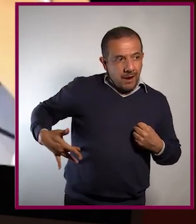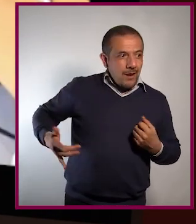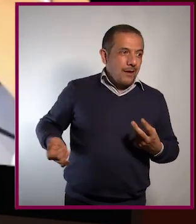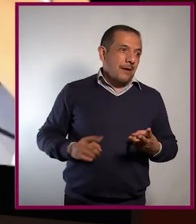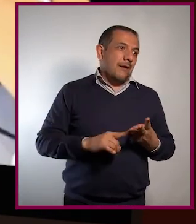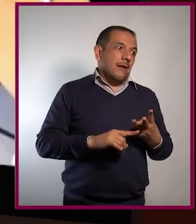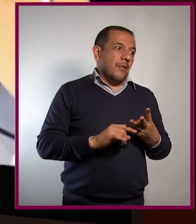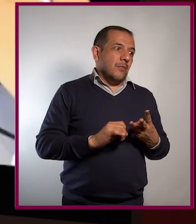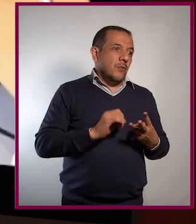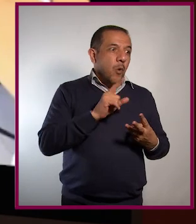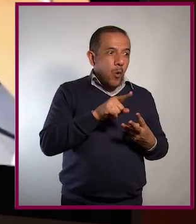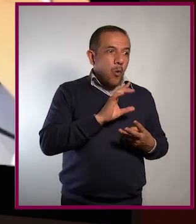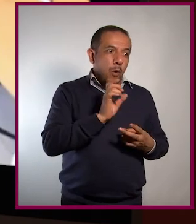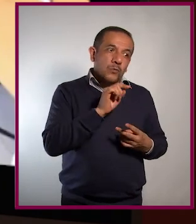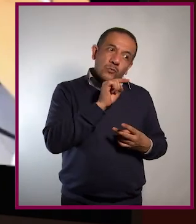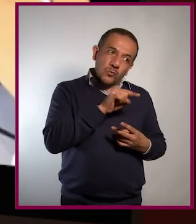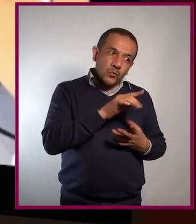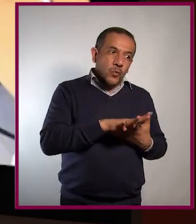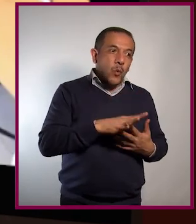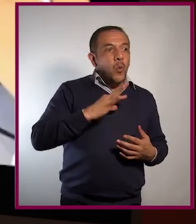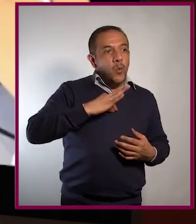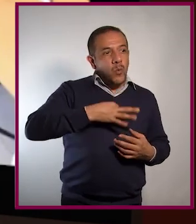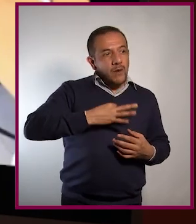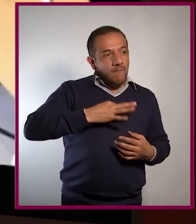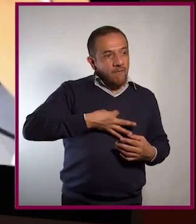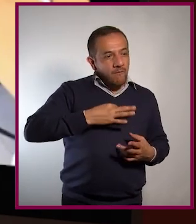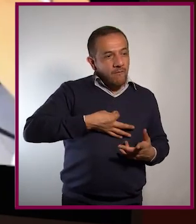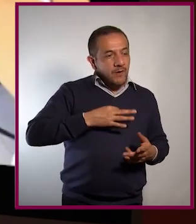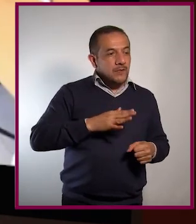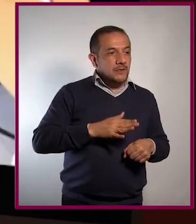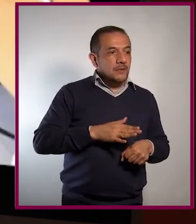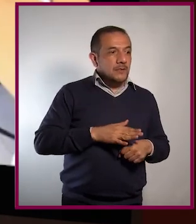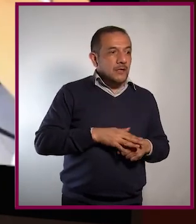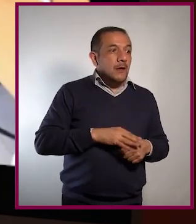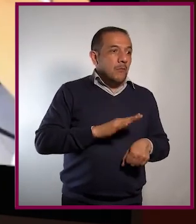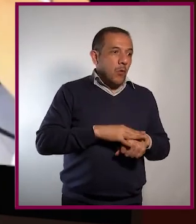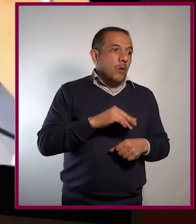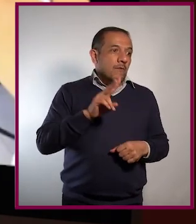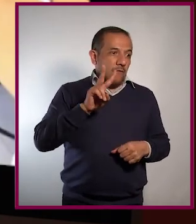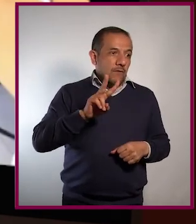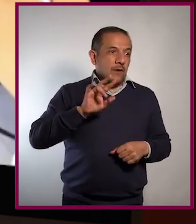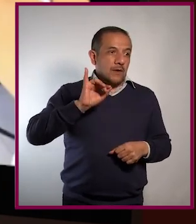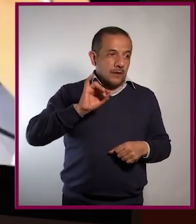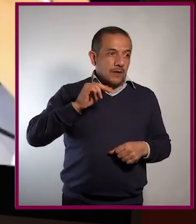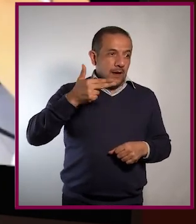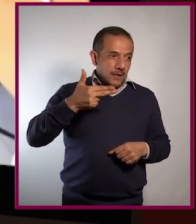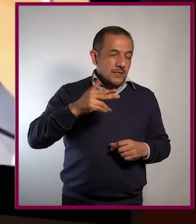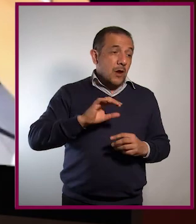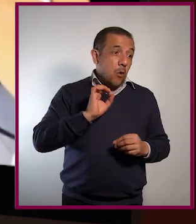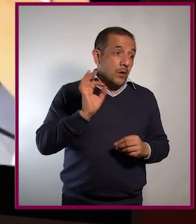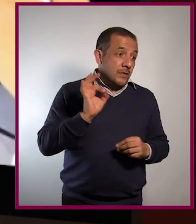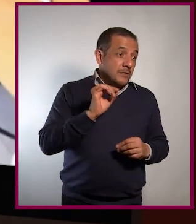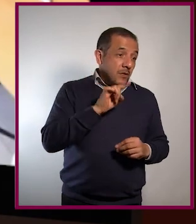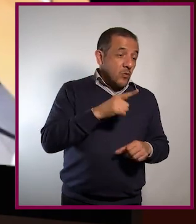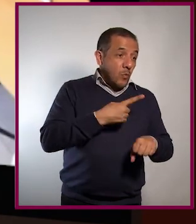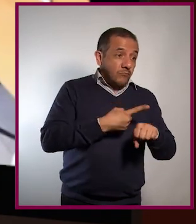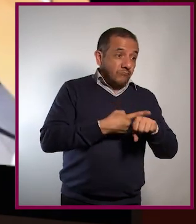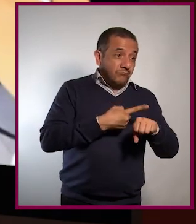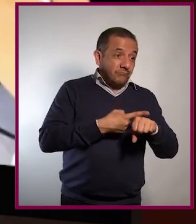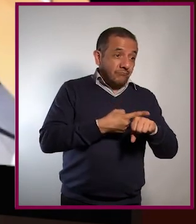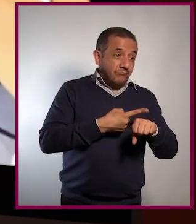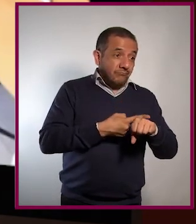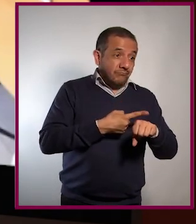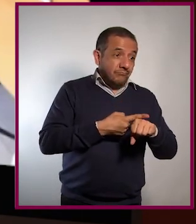hígado, que desarrolles una infección por VIH o que tengas